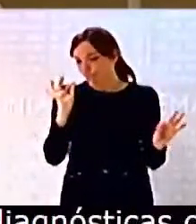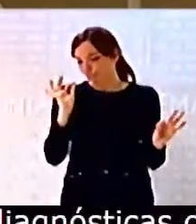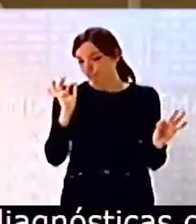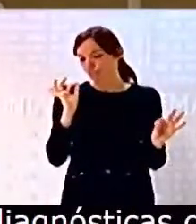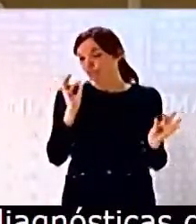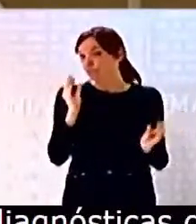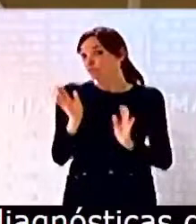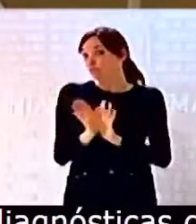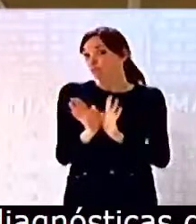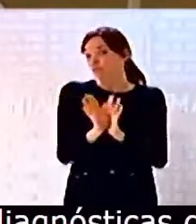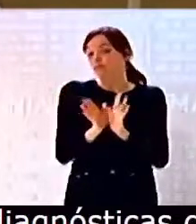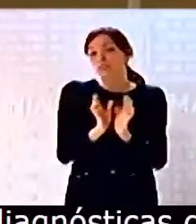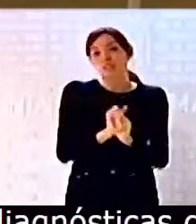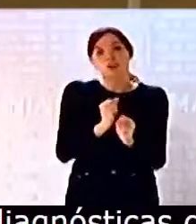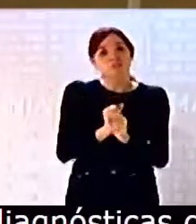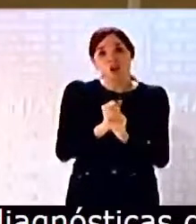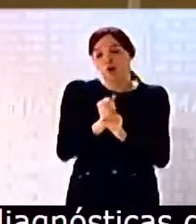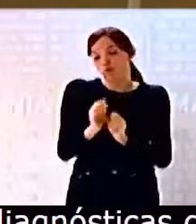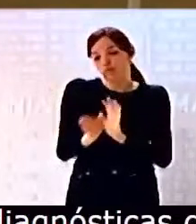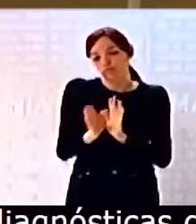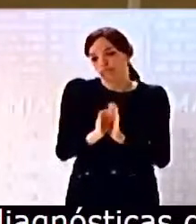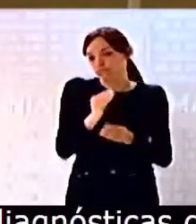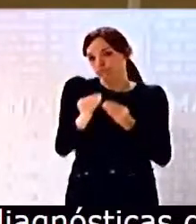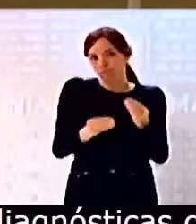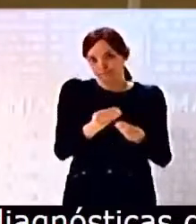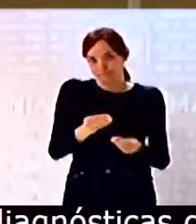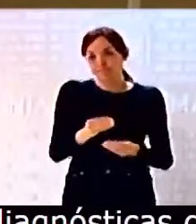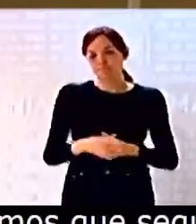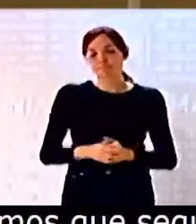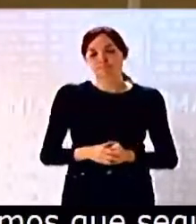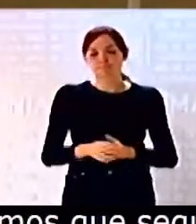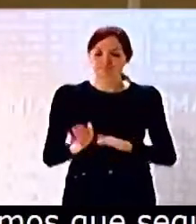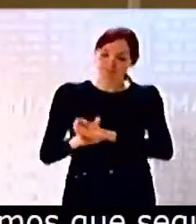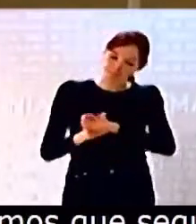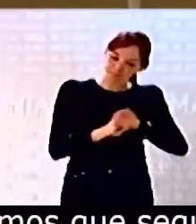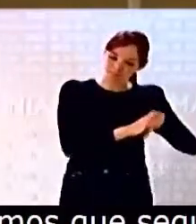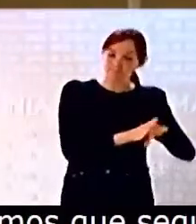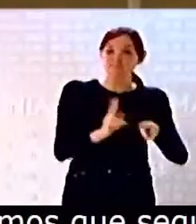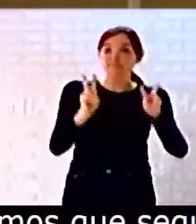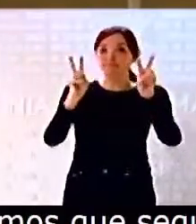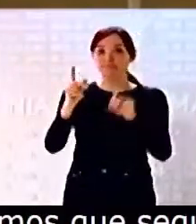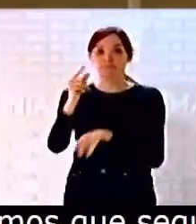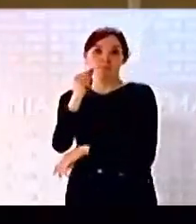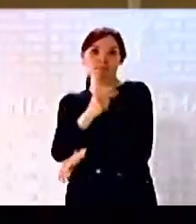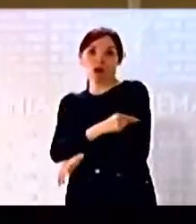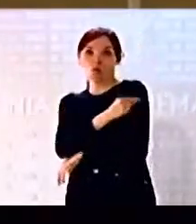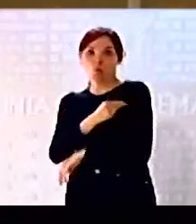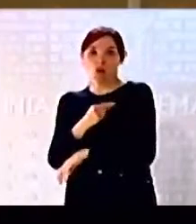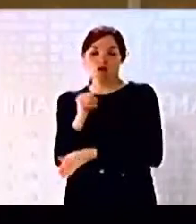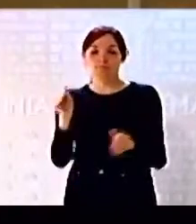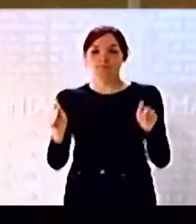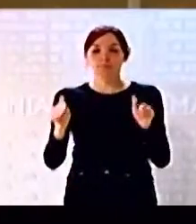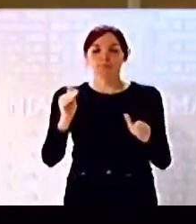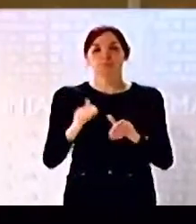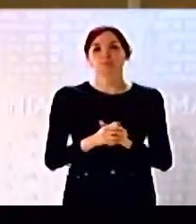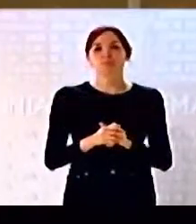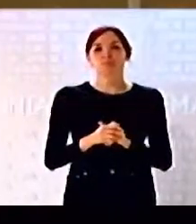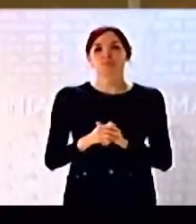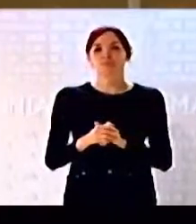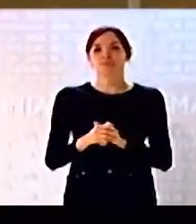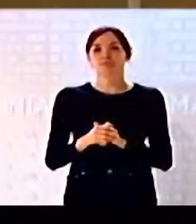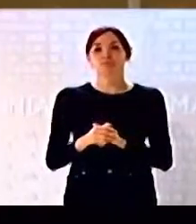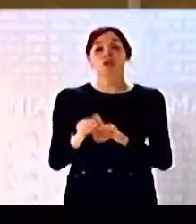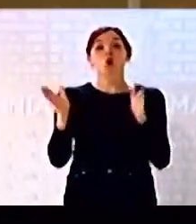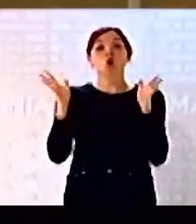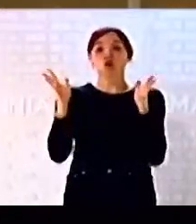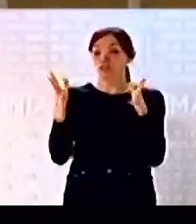que seguir trabajando y lo tendremos que seguir haciendo. Con respecto a las vacunas, en el Pleno del Consejo Interterritorial,